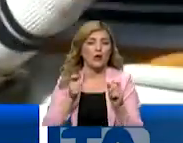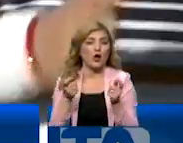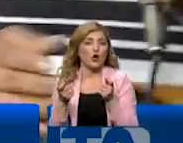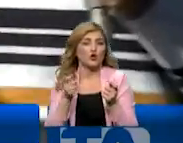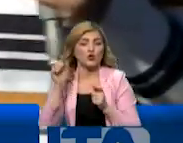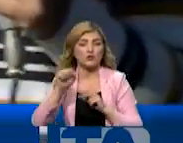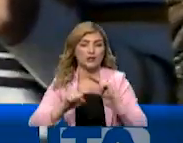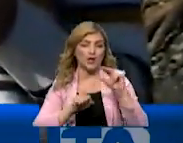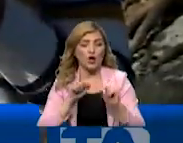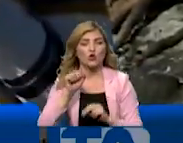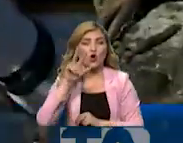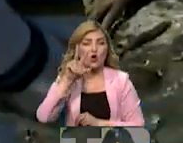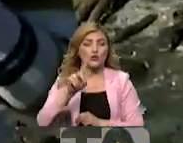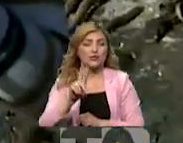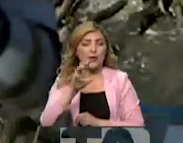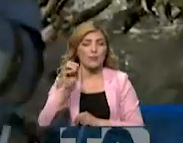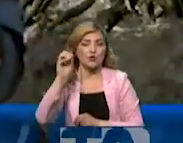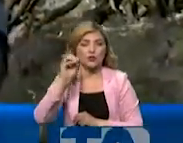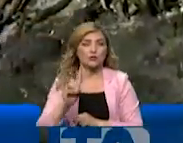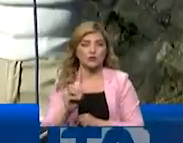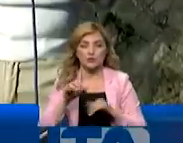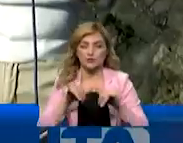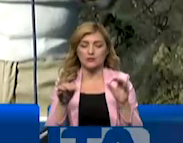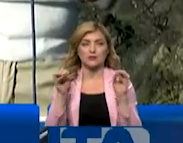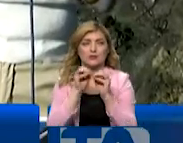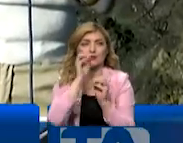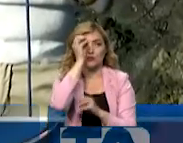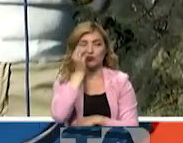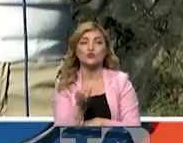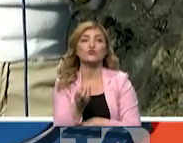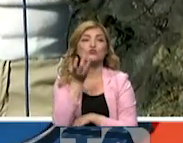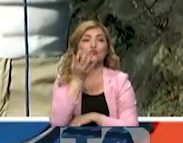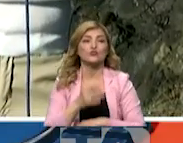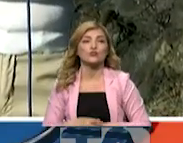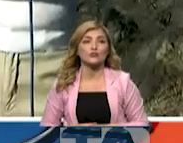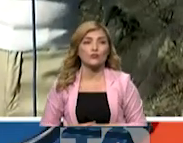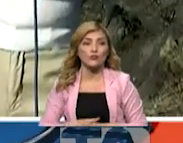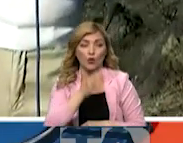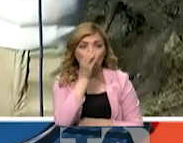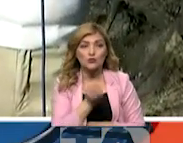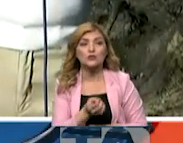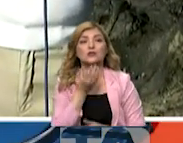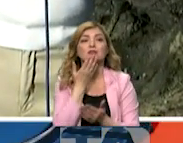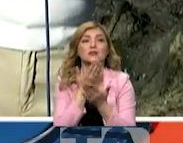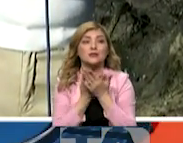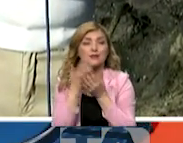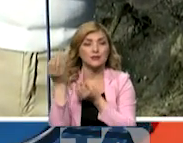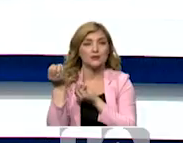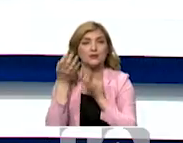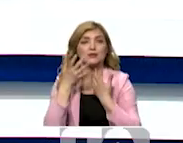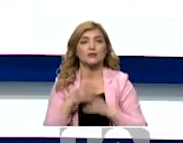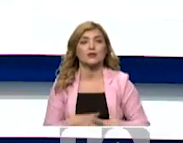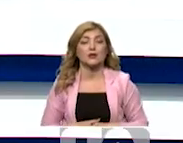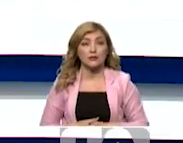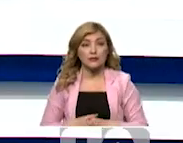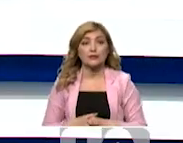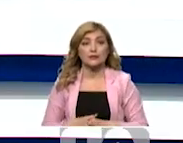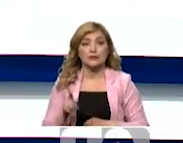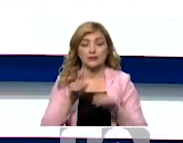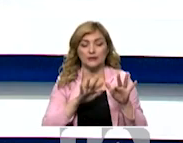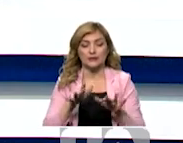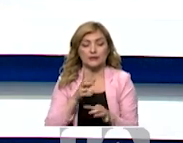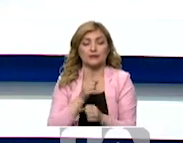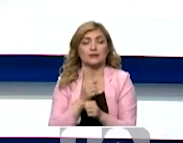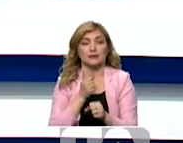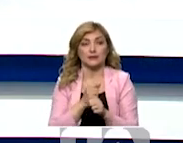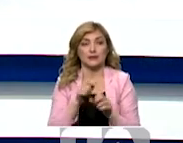en un 100% regresamos con ustedes estudios muy buenos días unos días también para ti fer muchas gracias por la información ahí estaba con el secretario